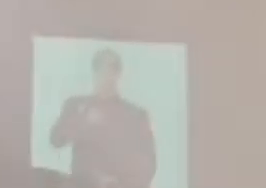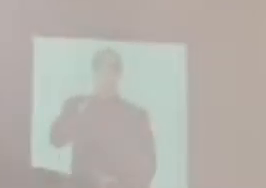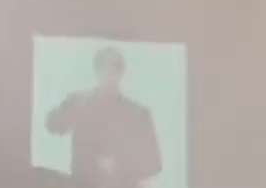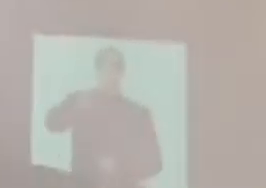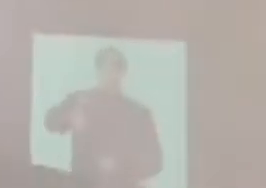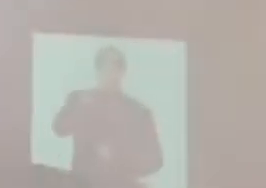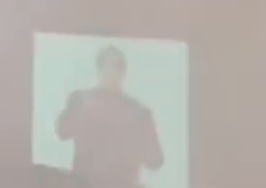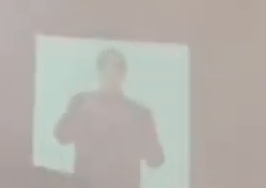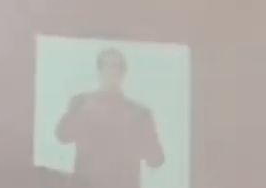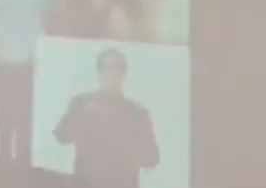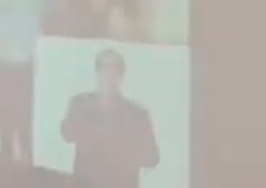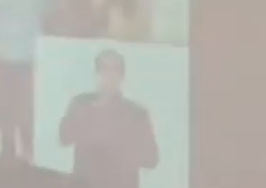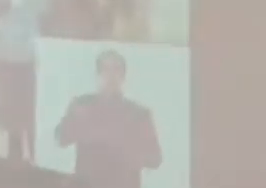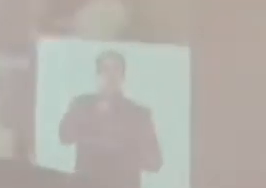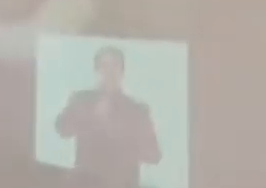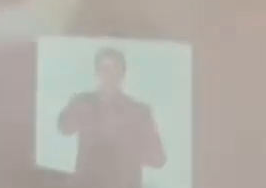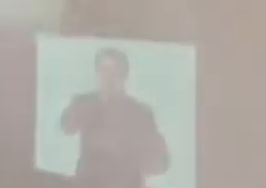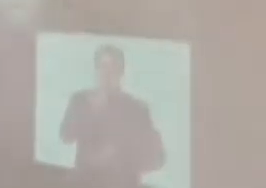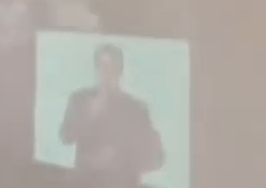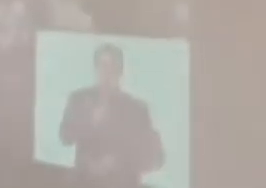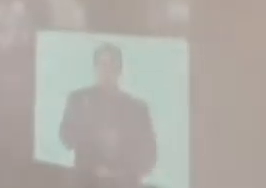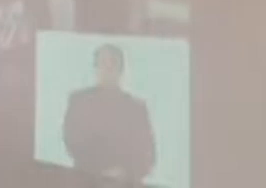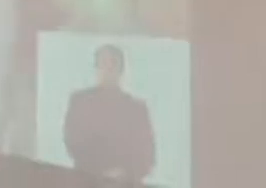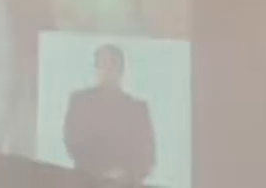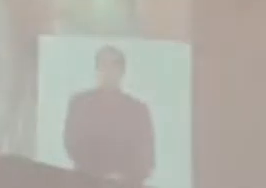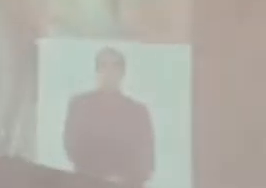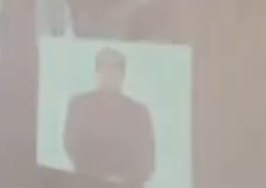gran pueblo de la Ciudad de México.